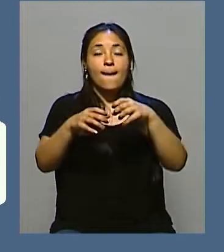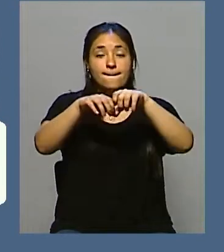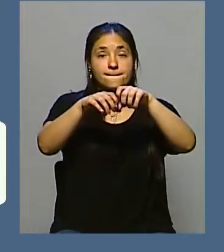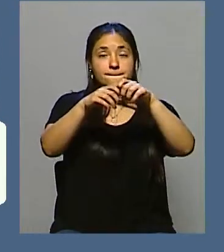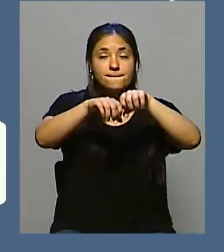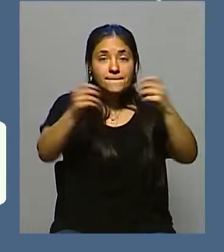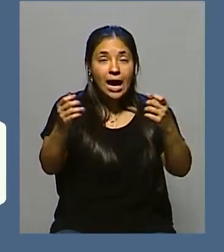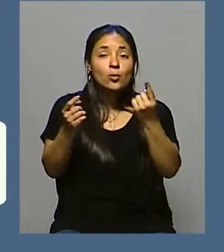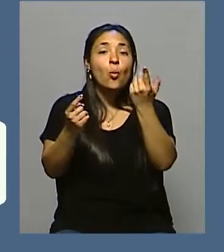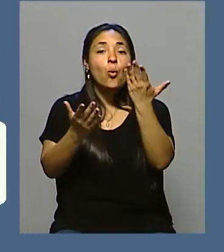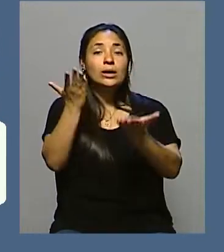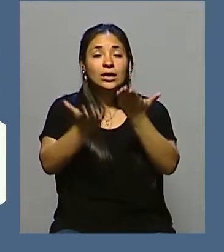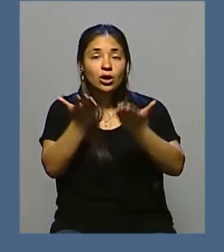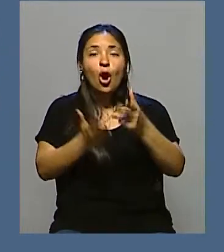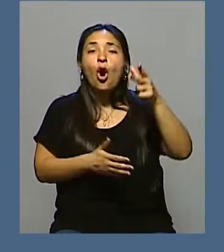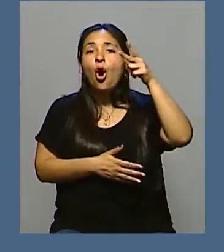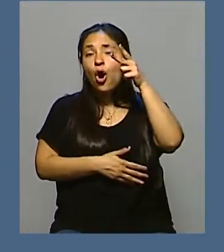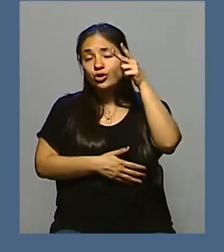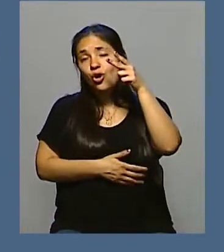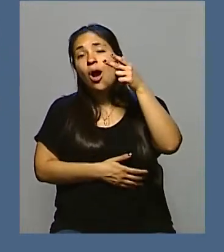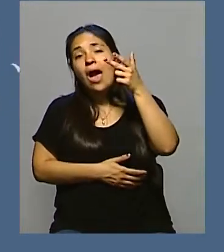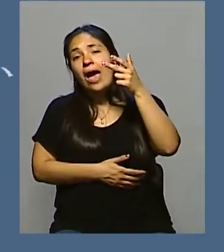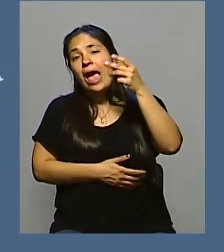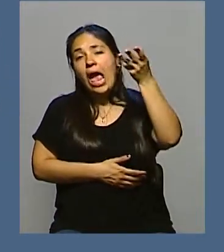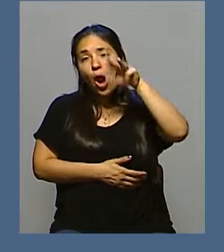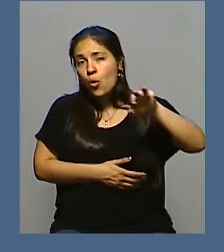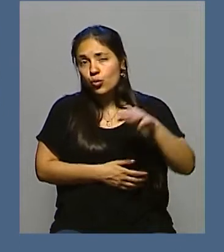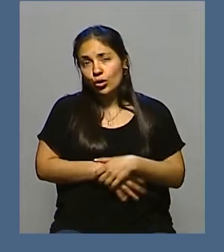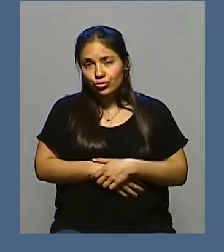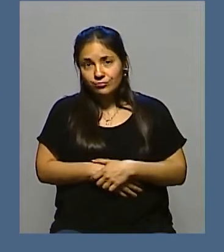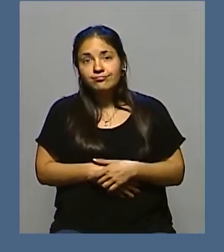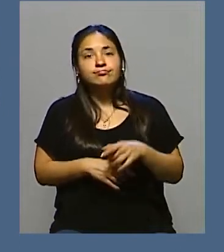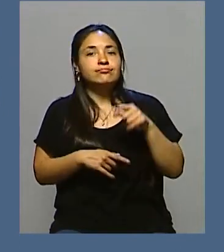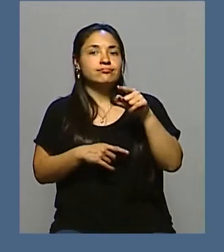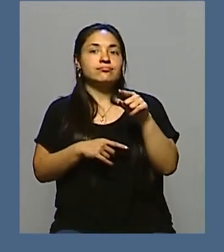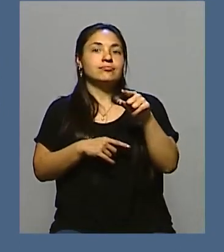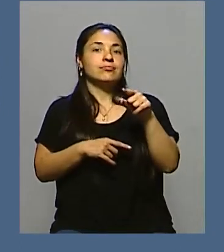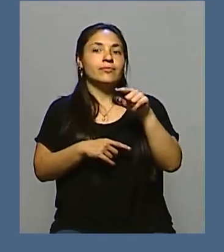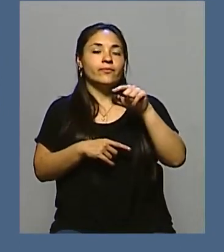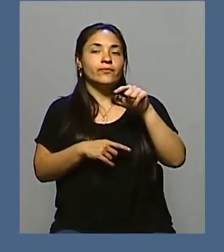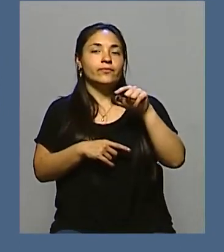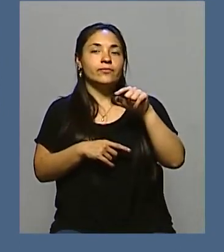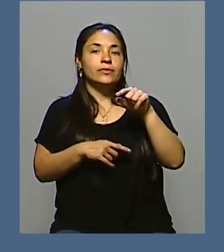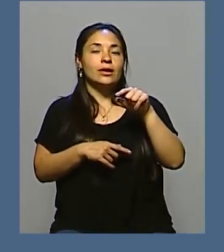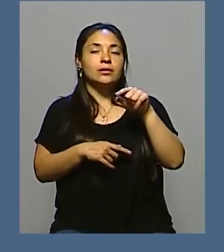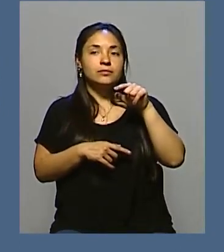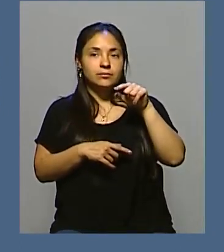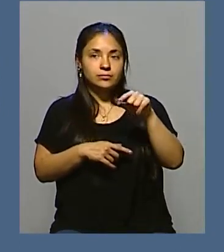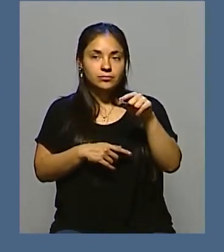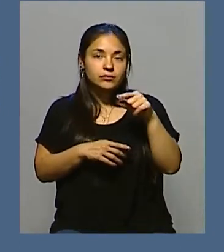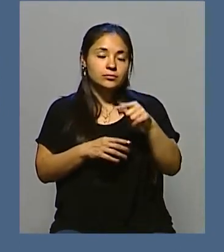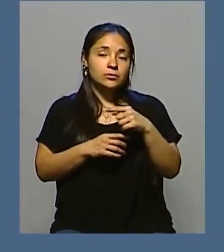8 euros el kilo, que es un precio impresionante, y va a llegar a 10 a partir del fin del